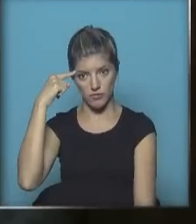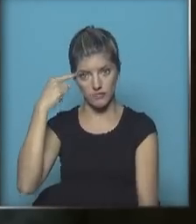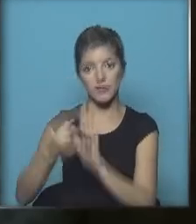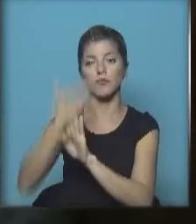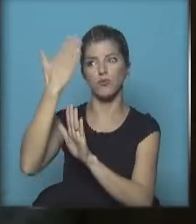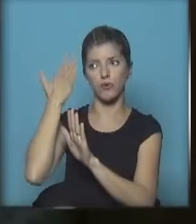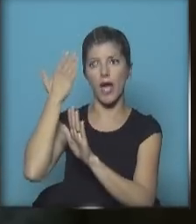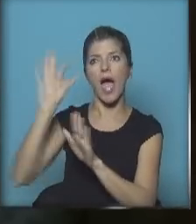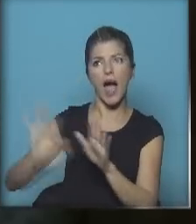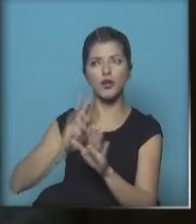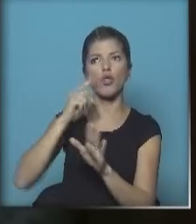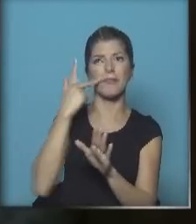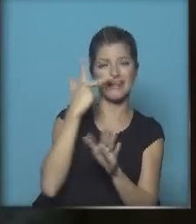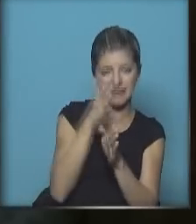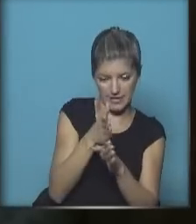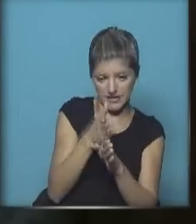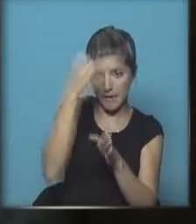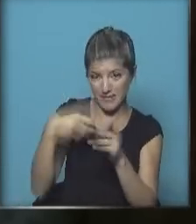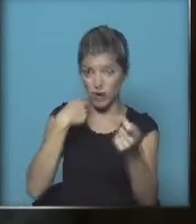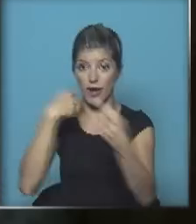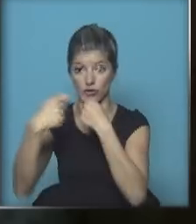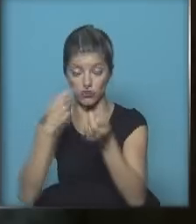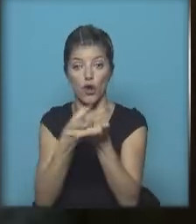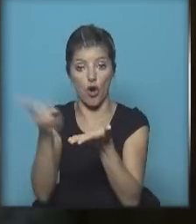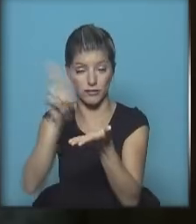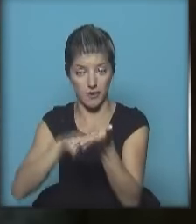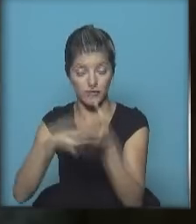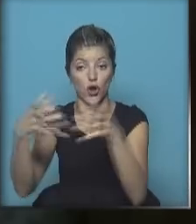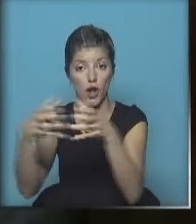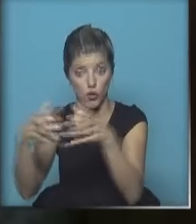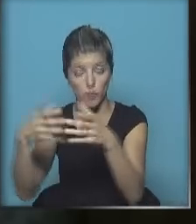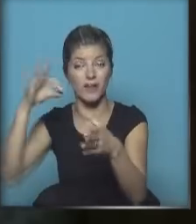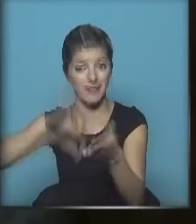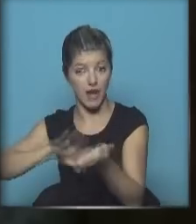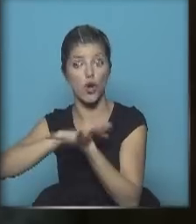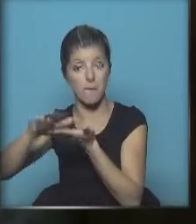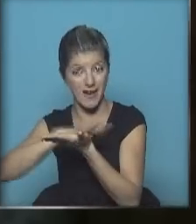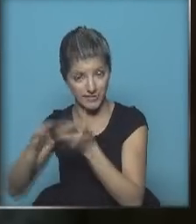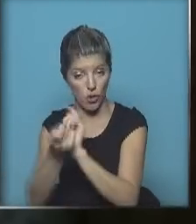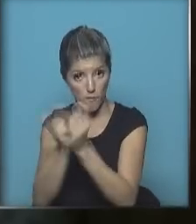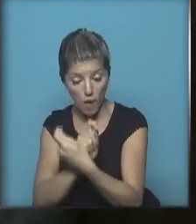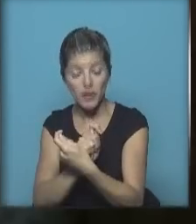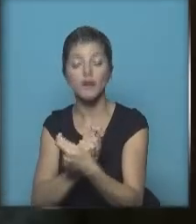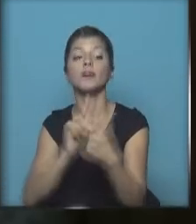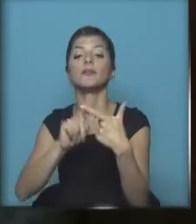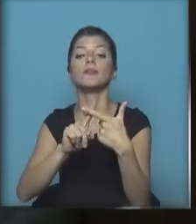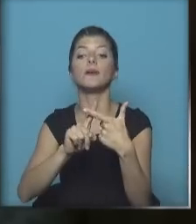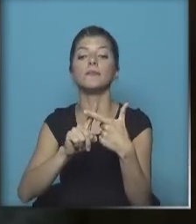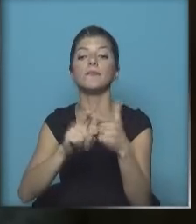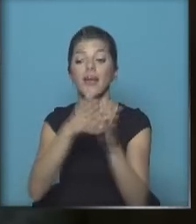se retomó en el año 2013, la negociación con el Consejo del Salario Mínimo Vital y Móvil, llegó